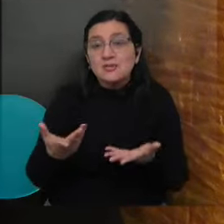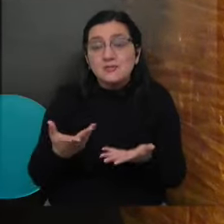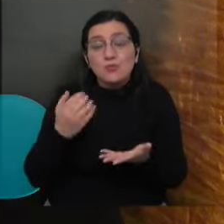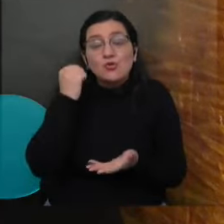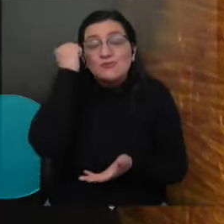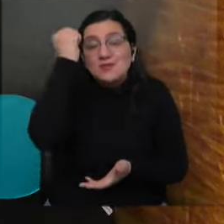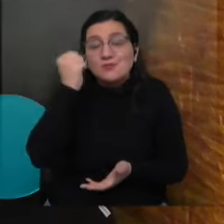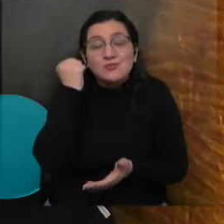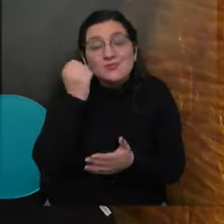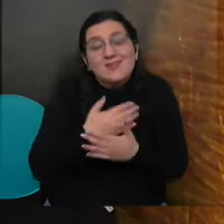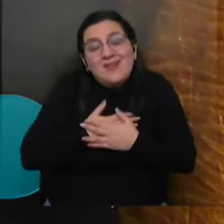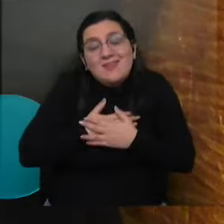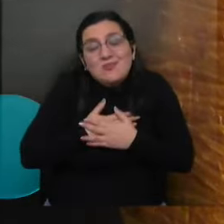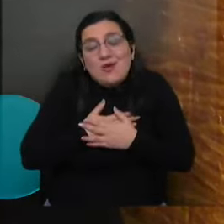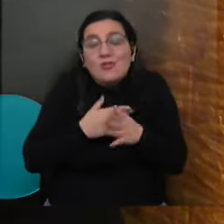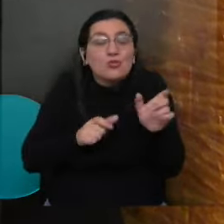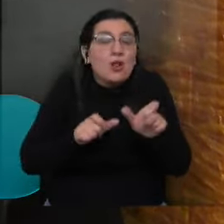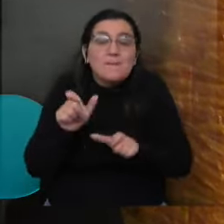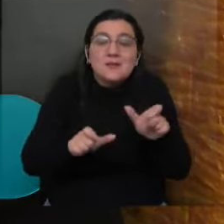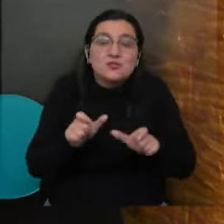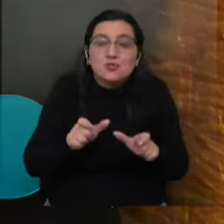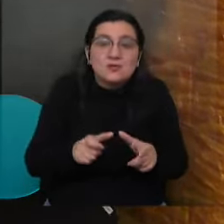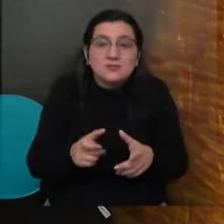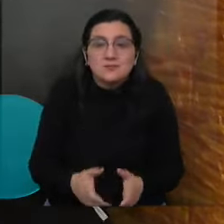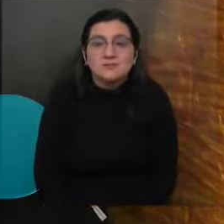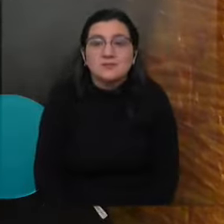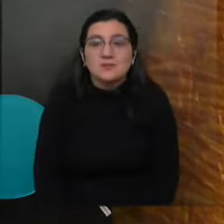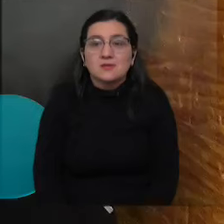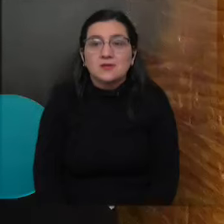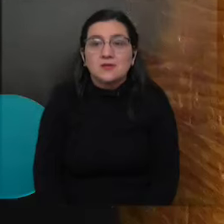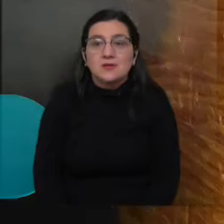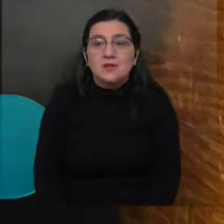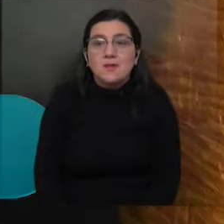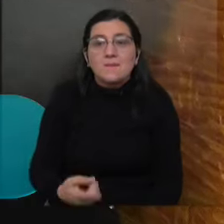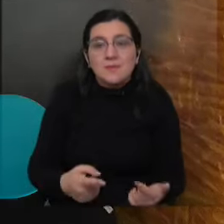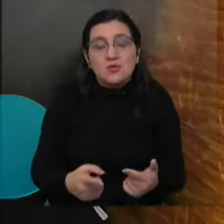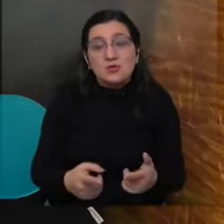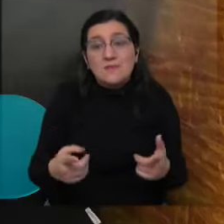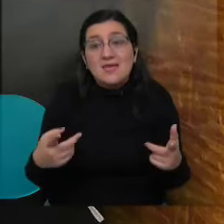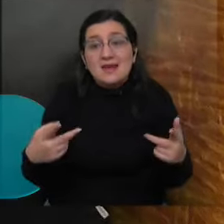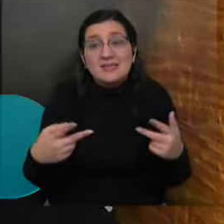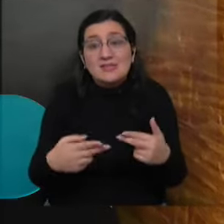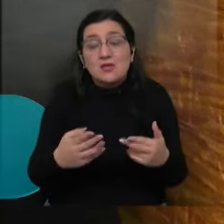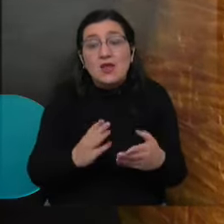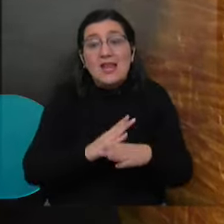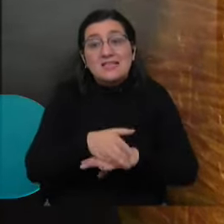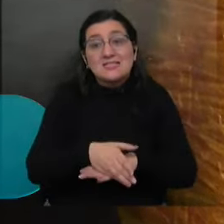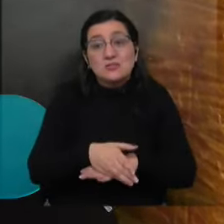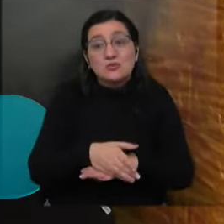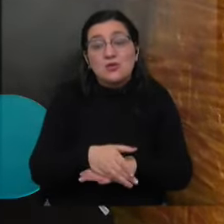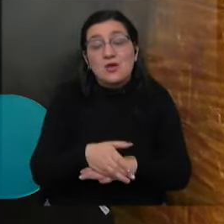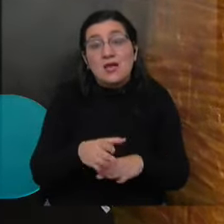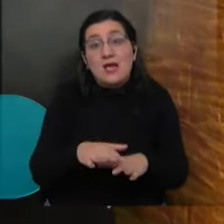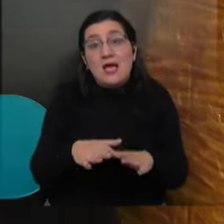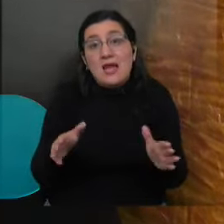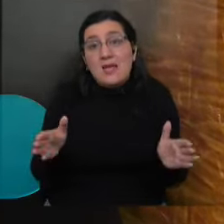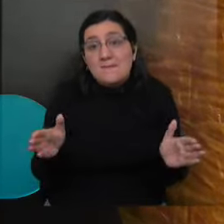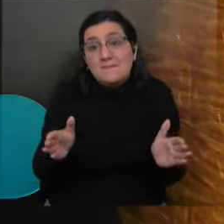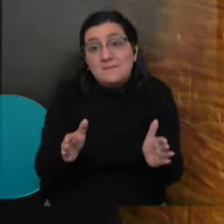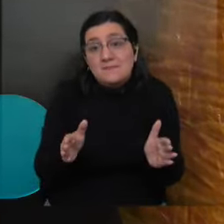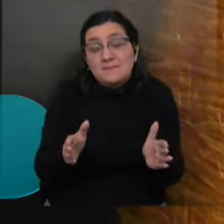y con mucho cariño a todo aquel que se quiera acercar para lo que sea lo que pasa es que está media restringida el acceso a la mesa chica Entonces como